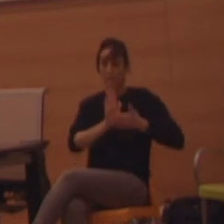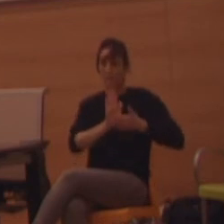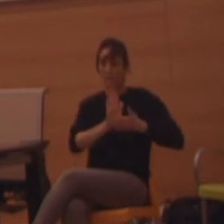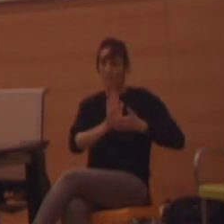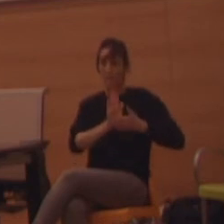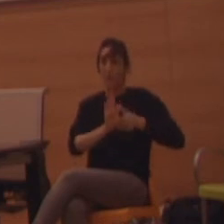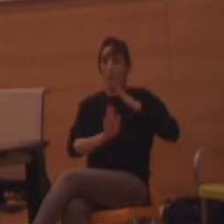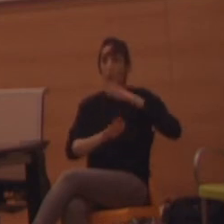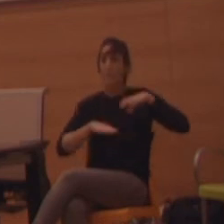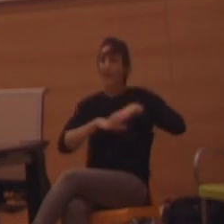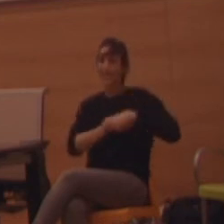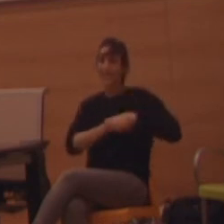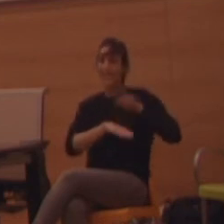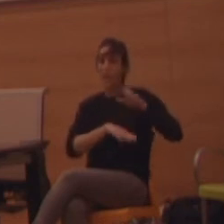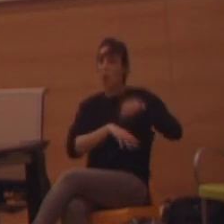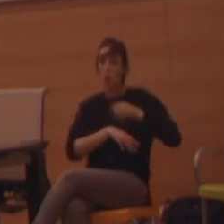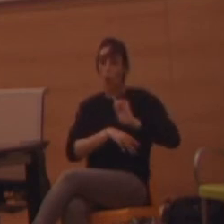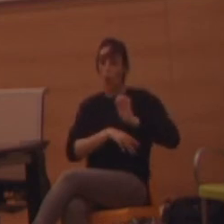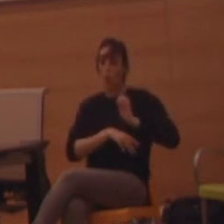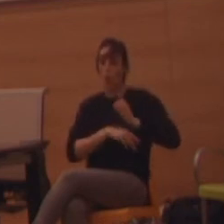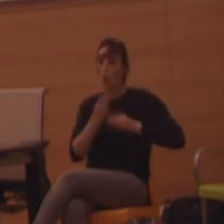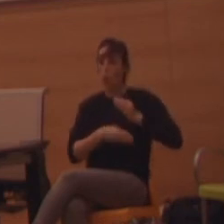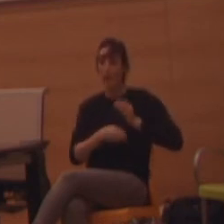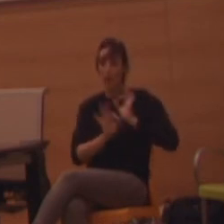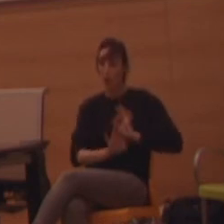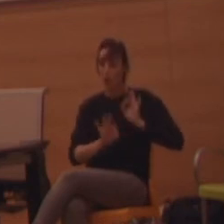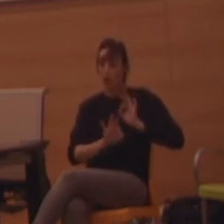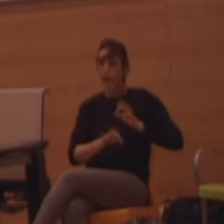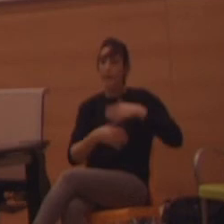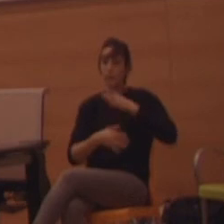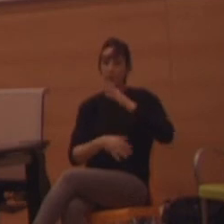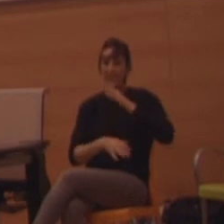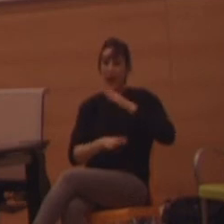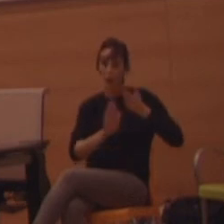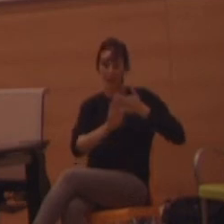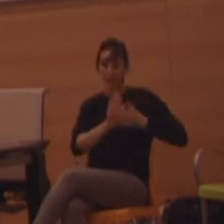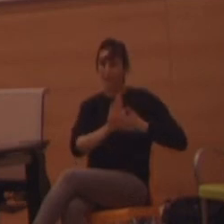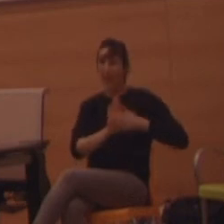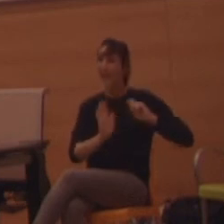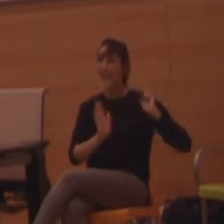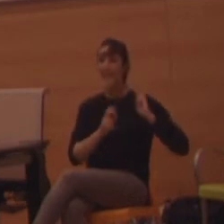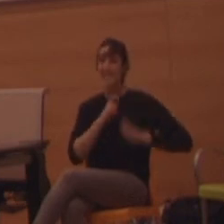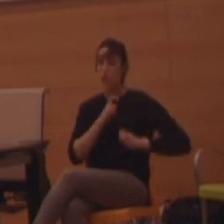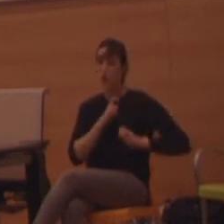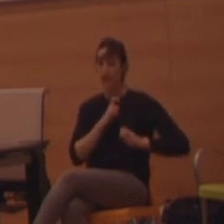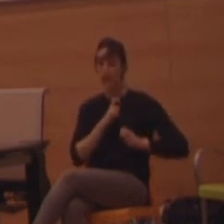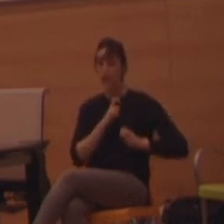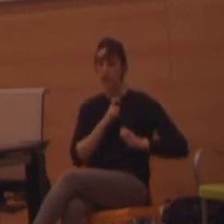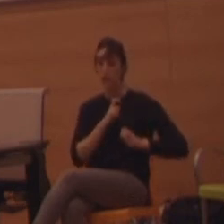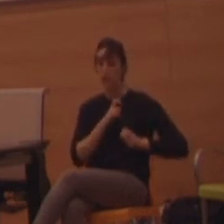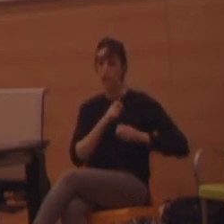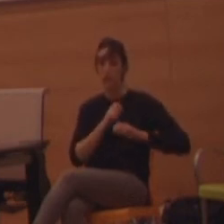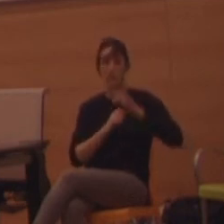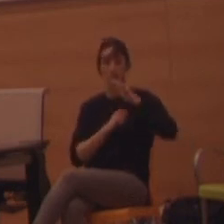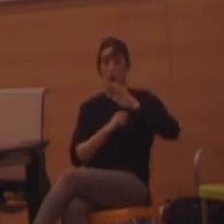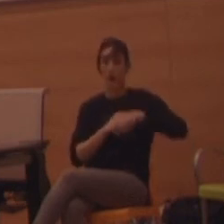calcáneo, pero llegó otra vez con toda la zona de la parte delantera del antepié, o sea, lesionado igual que la anterior. Entonces, hachazo